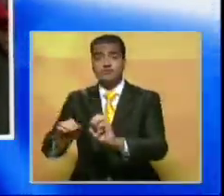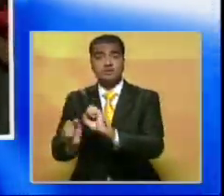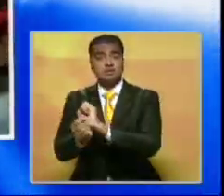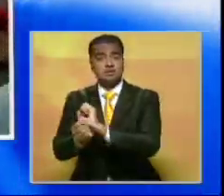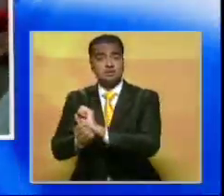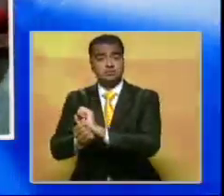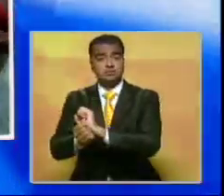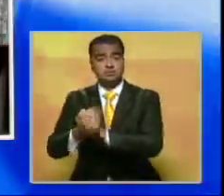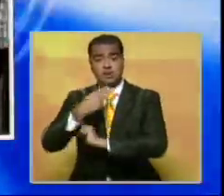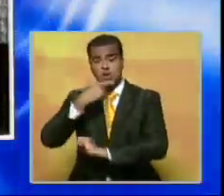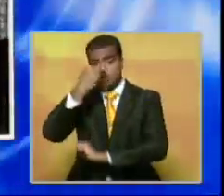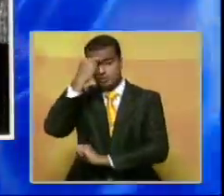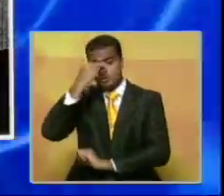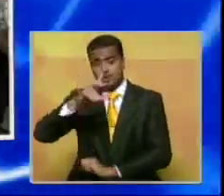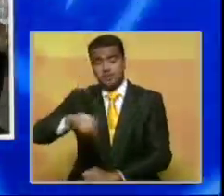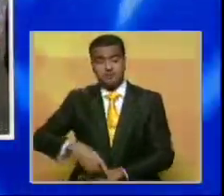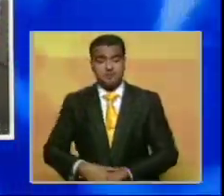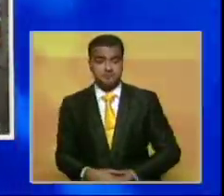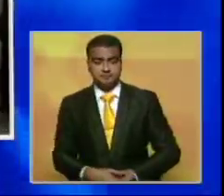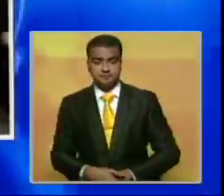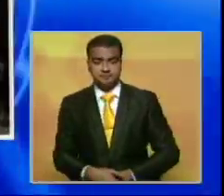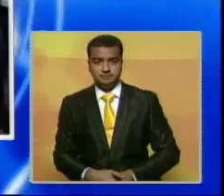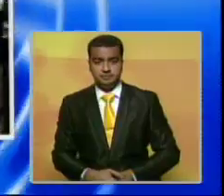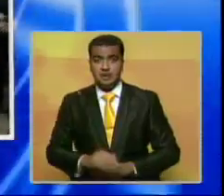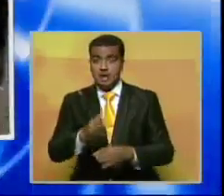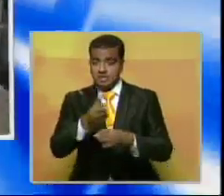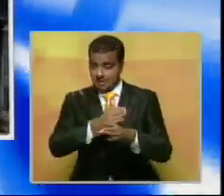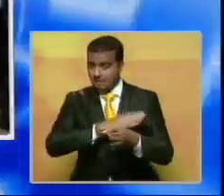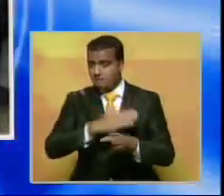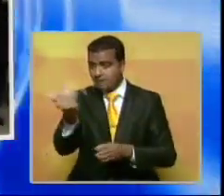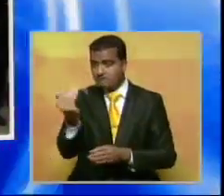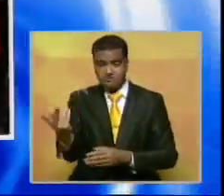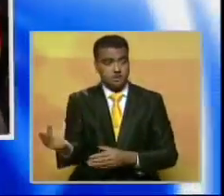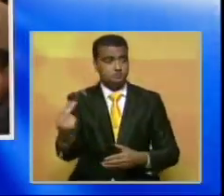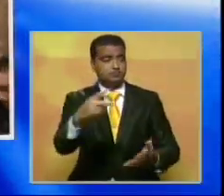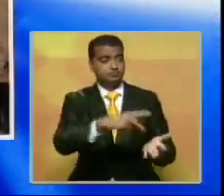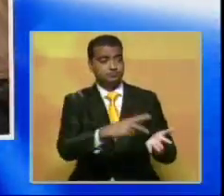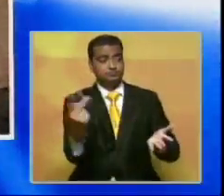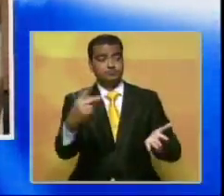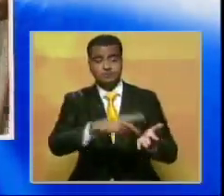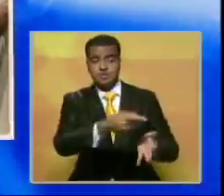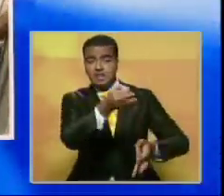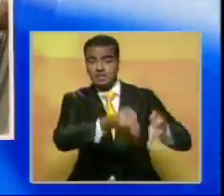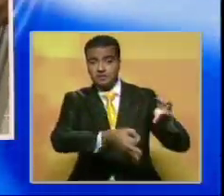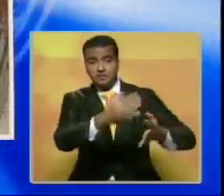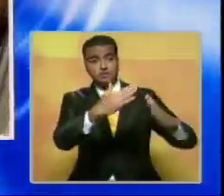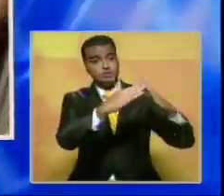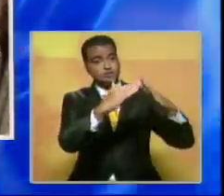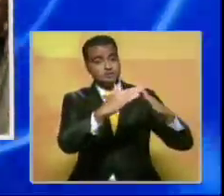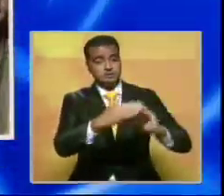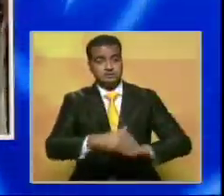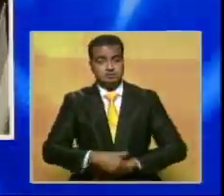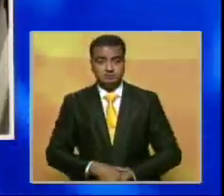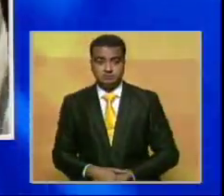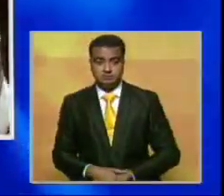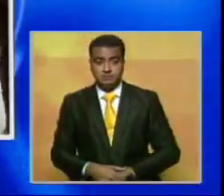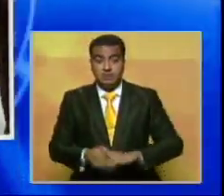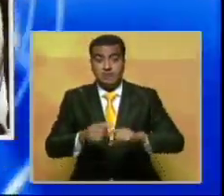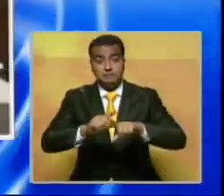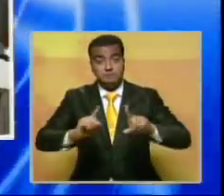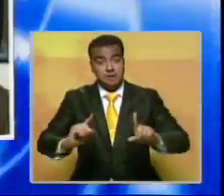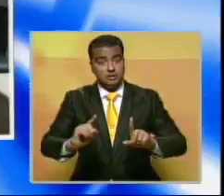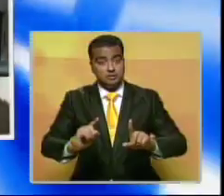y posteriormente vino hasta acá al Palacio de Justicia para lo que sería la audiencia de presentación. Sin embargo,